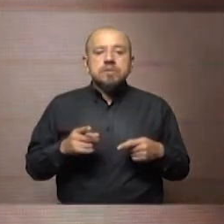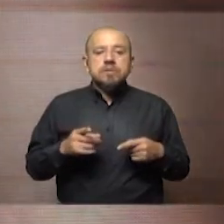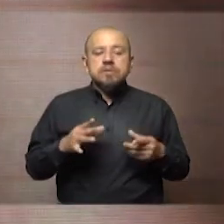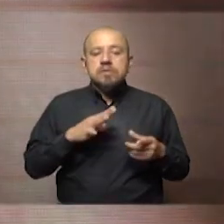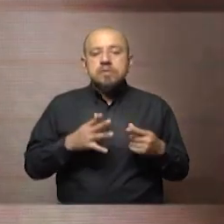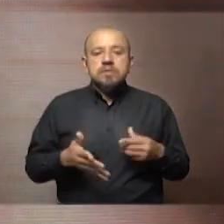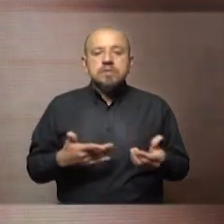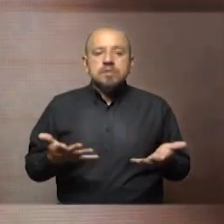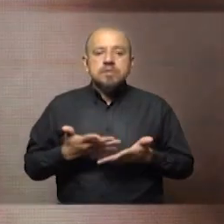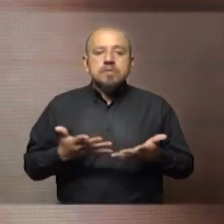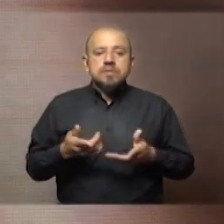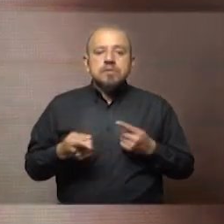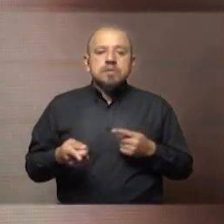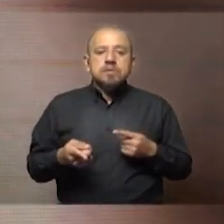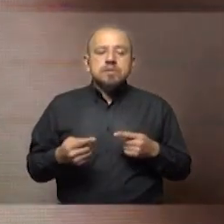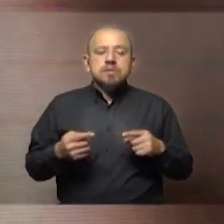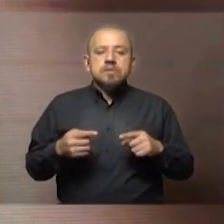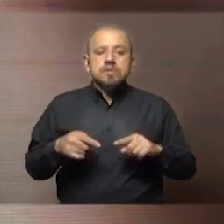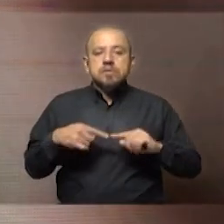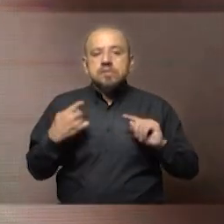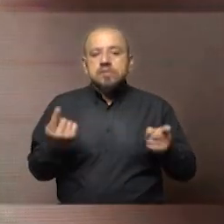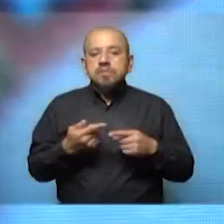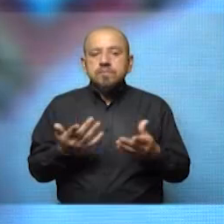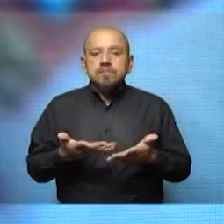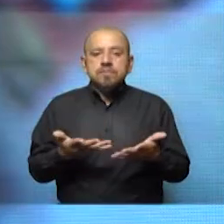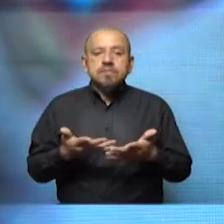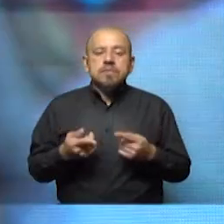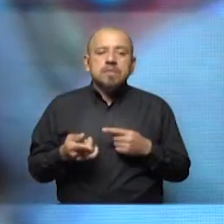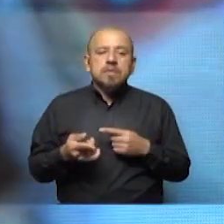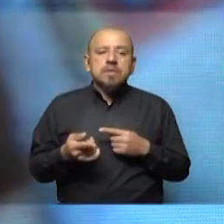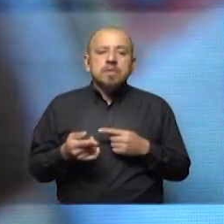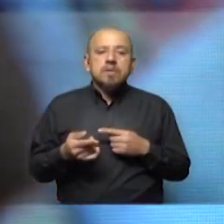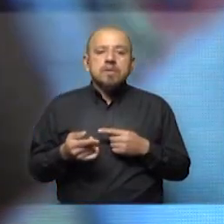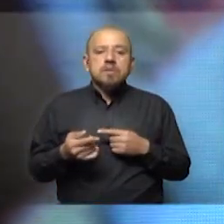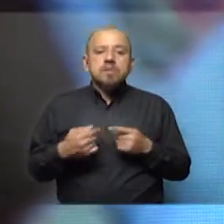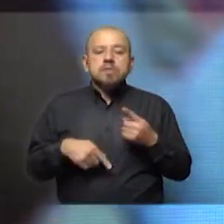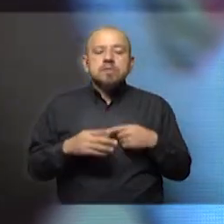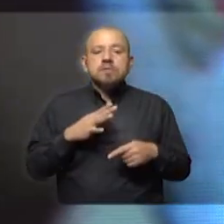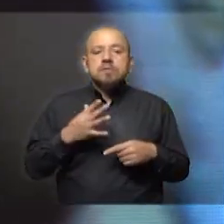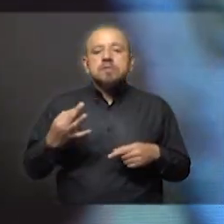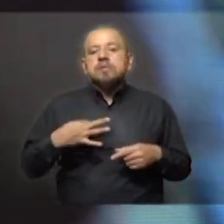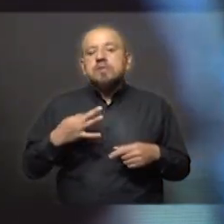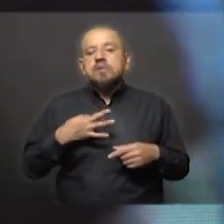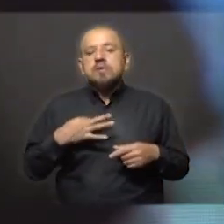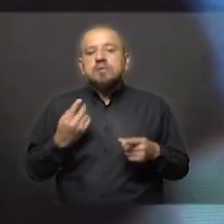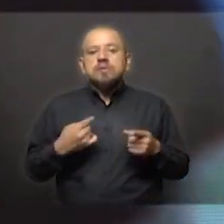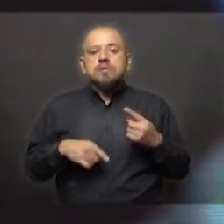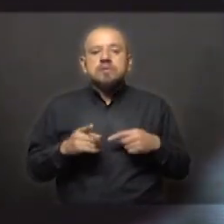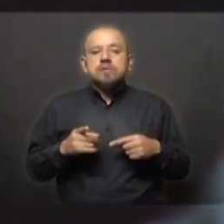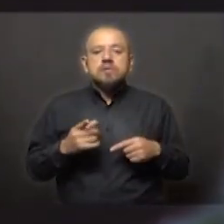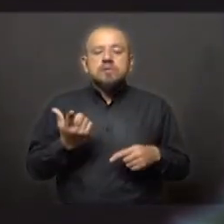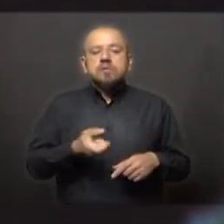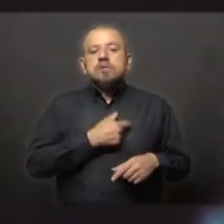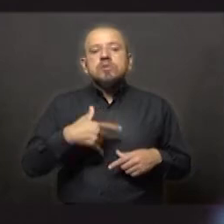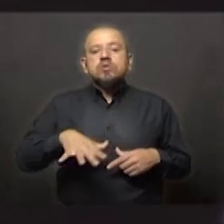no a pesar de que estamos hablando que es la Esfera que requerimos que exista para reproducir la vida y Reproducir la vida en sociedad